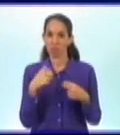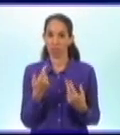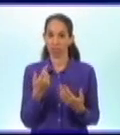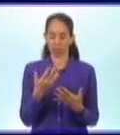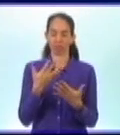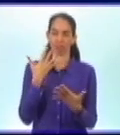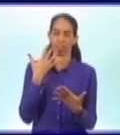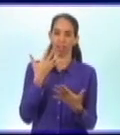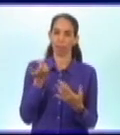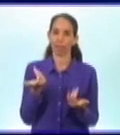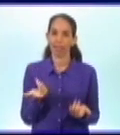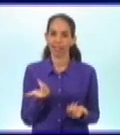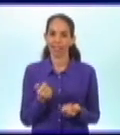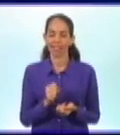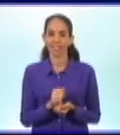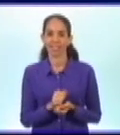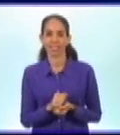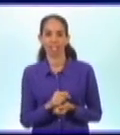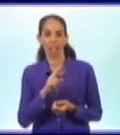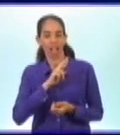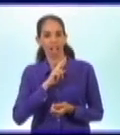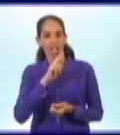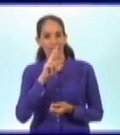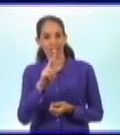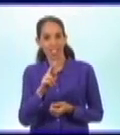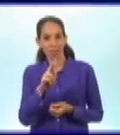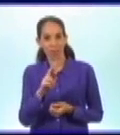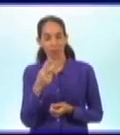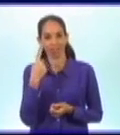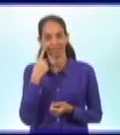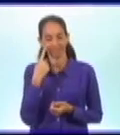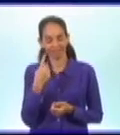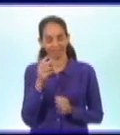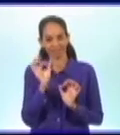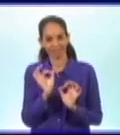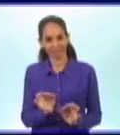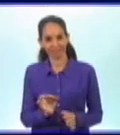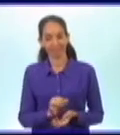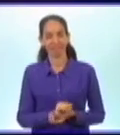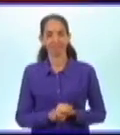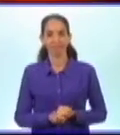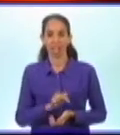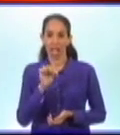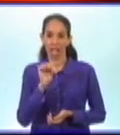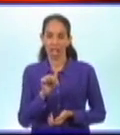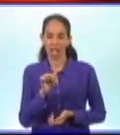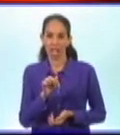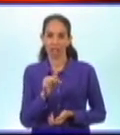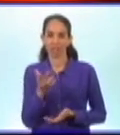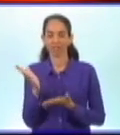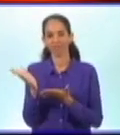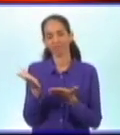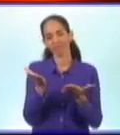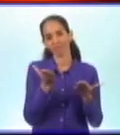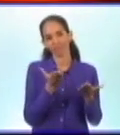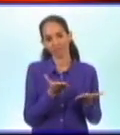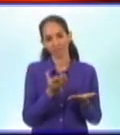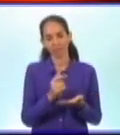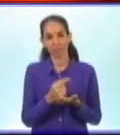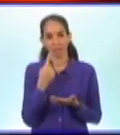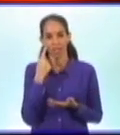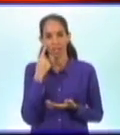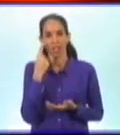respuesta del niño y su acción merece admiración. Ahora te invito a observar el